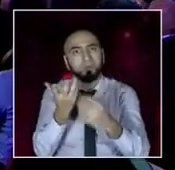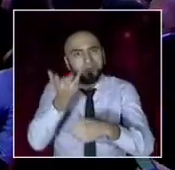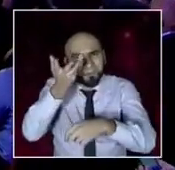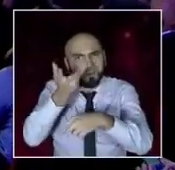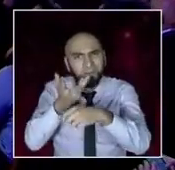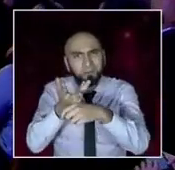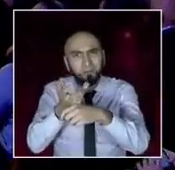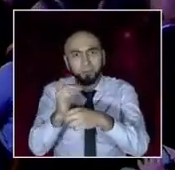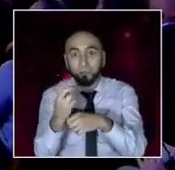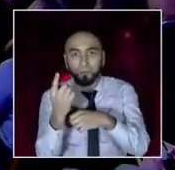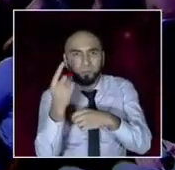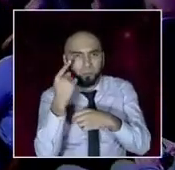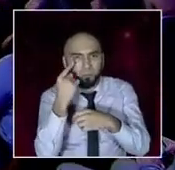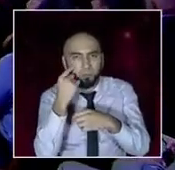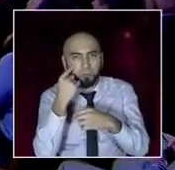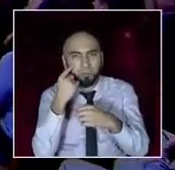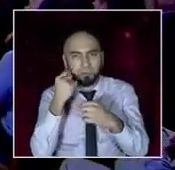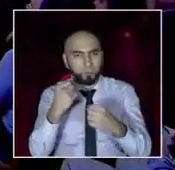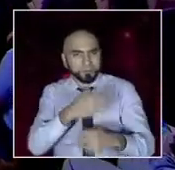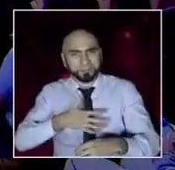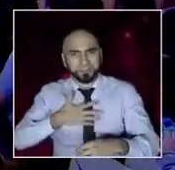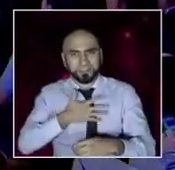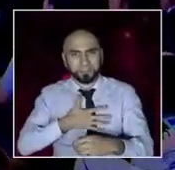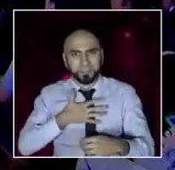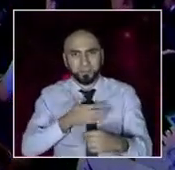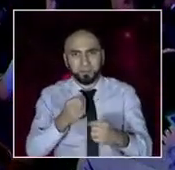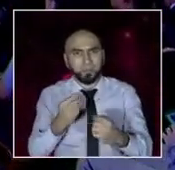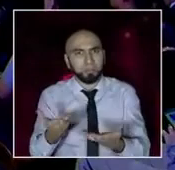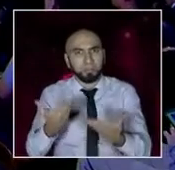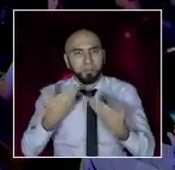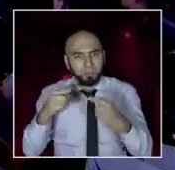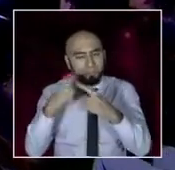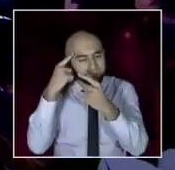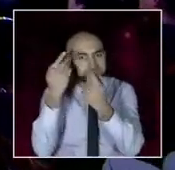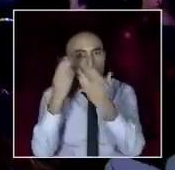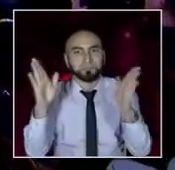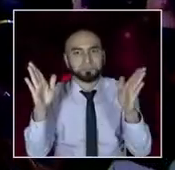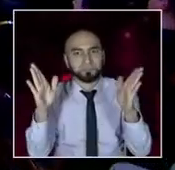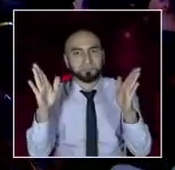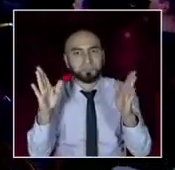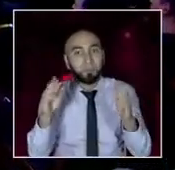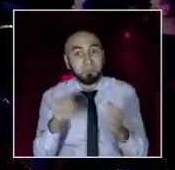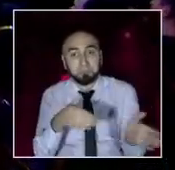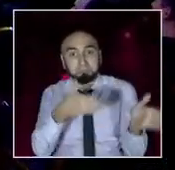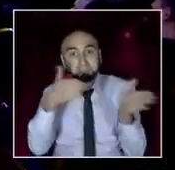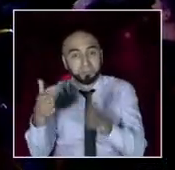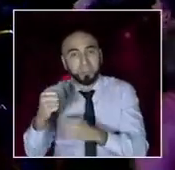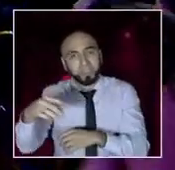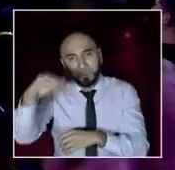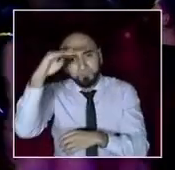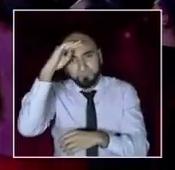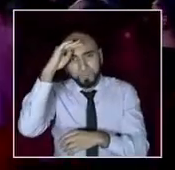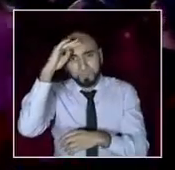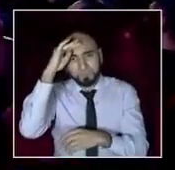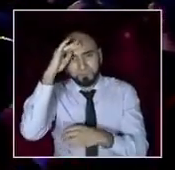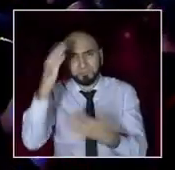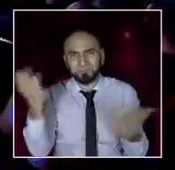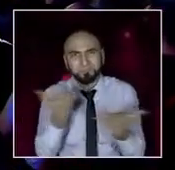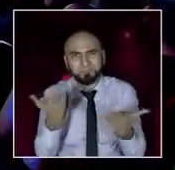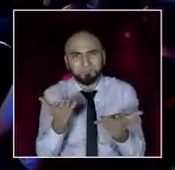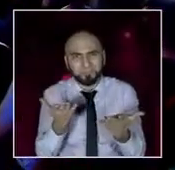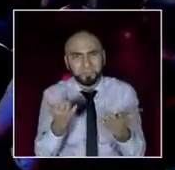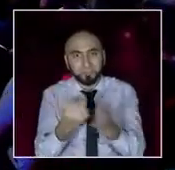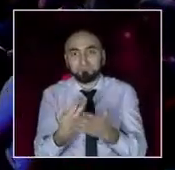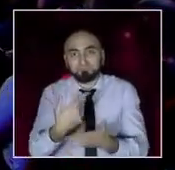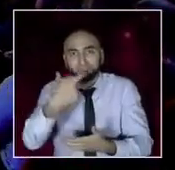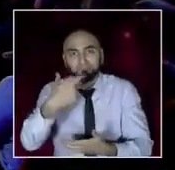nuestros ojos y sentidos entregan una ventana a ese. Y después tenemos la experiencia de ser. La